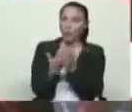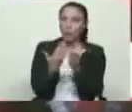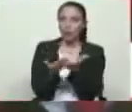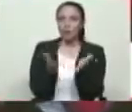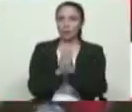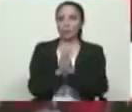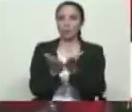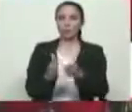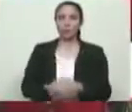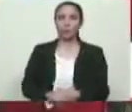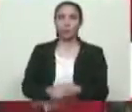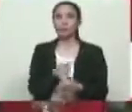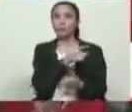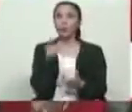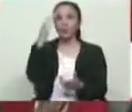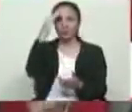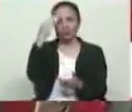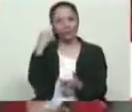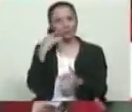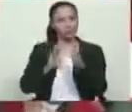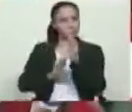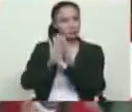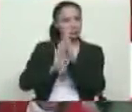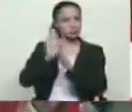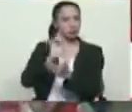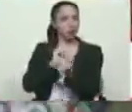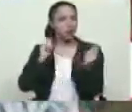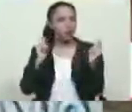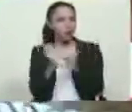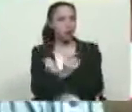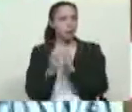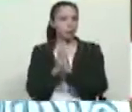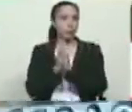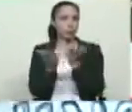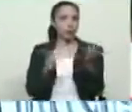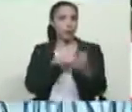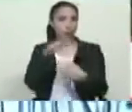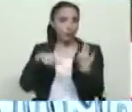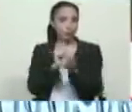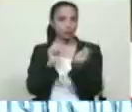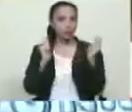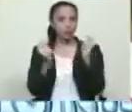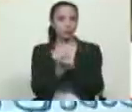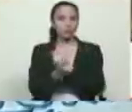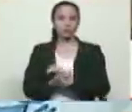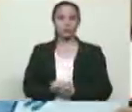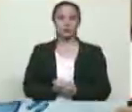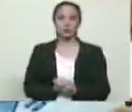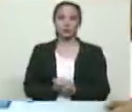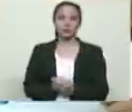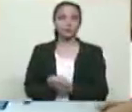Quiero, como saben ustedes, hacer un gran cambio dentro de la revolución.